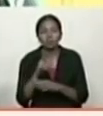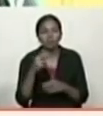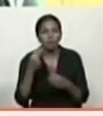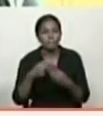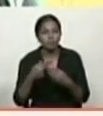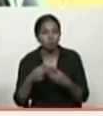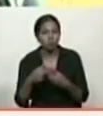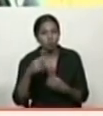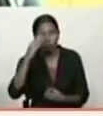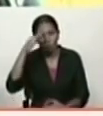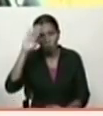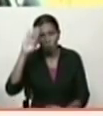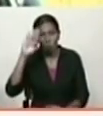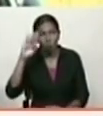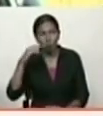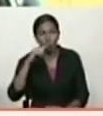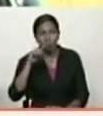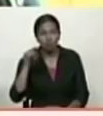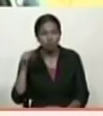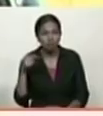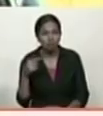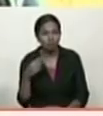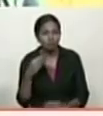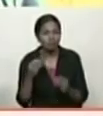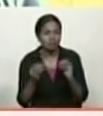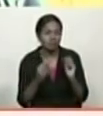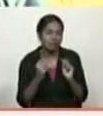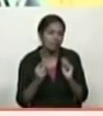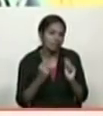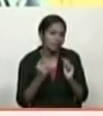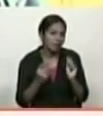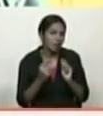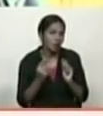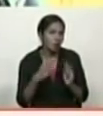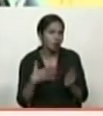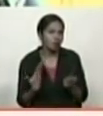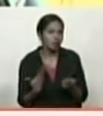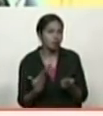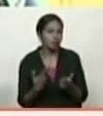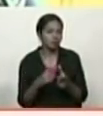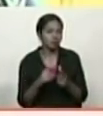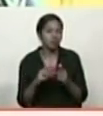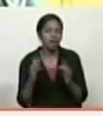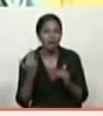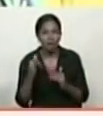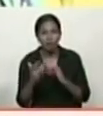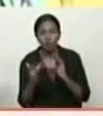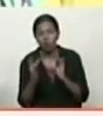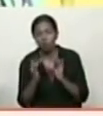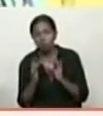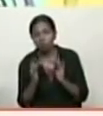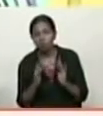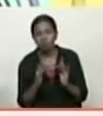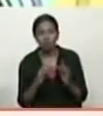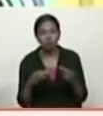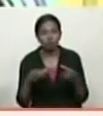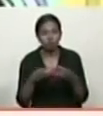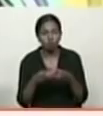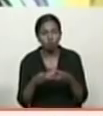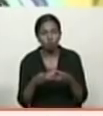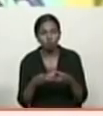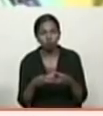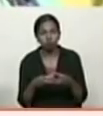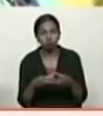hablar e insistir sobre el tema del diálogo. ¿Hay contacto de parte de su gobierno con el grupo de contacto que